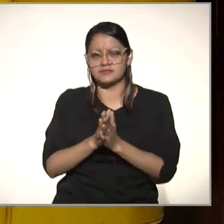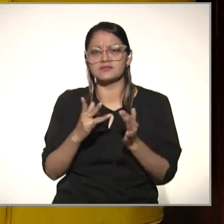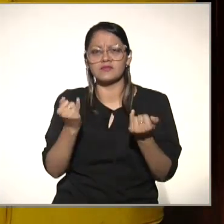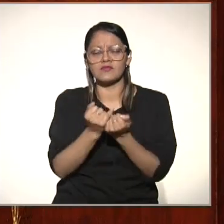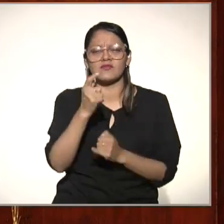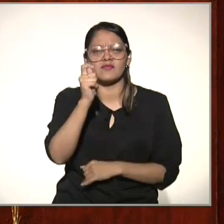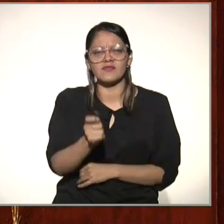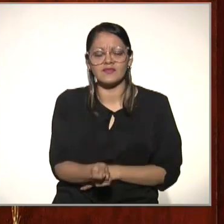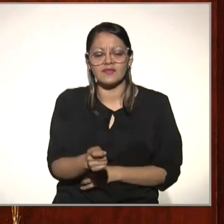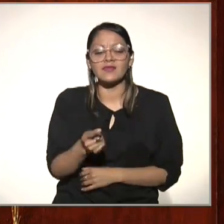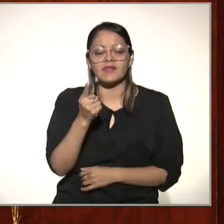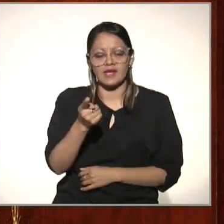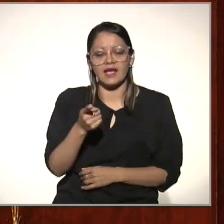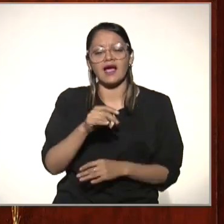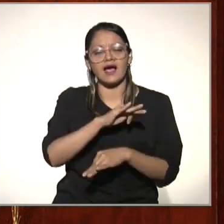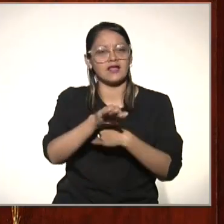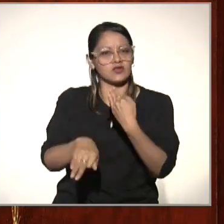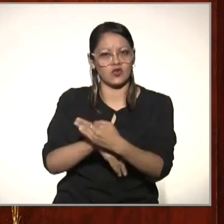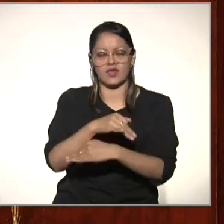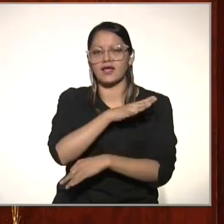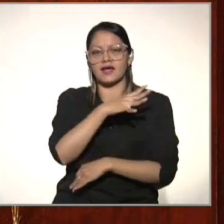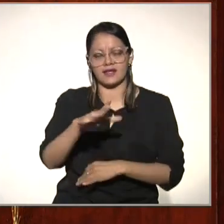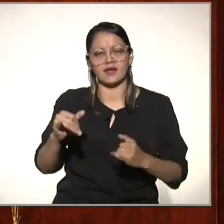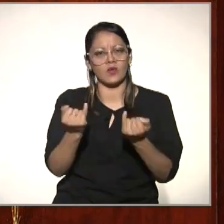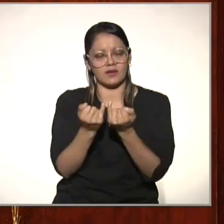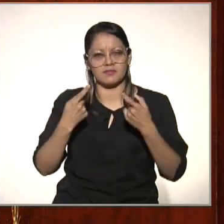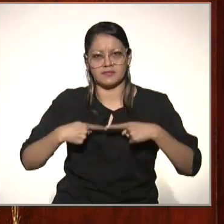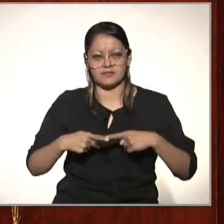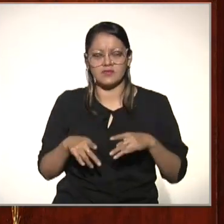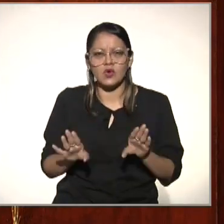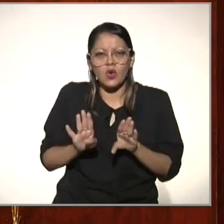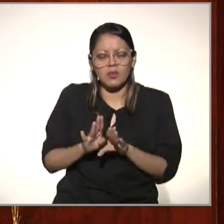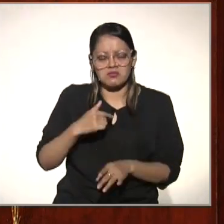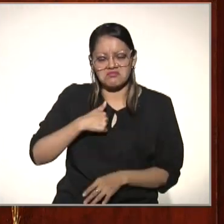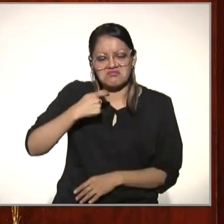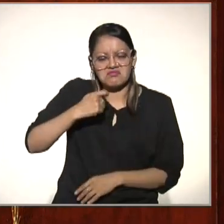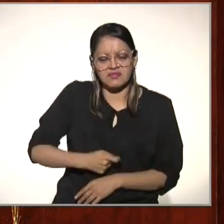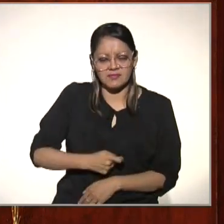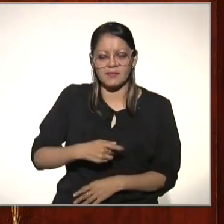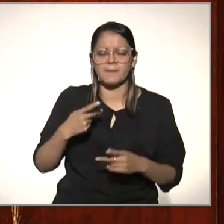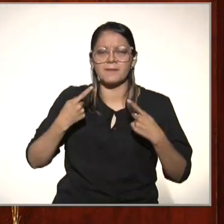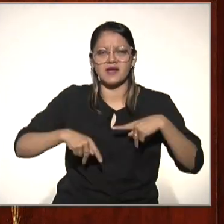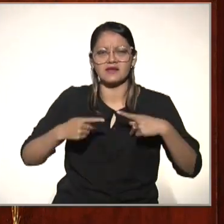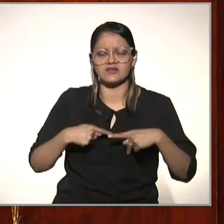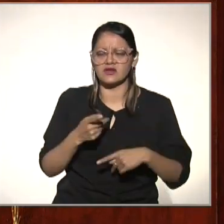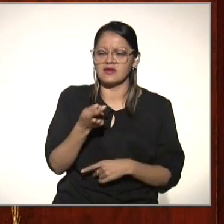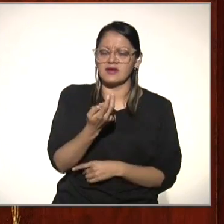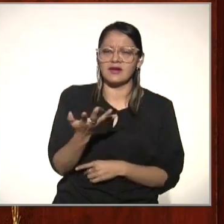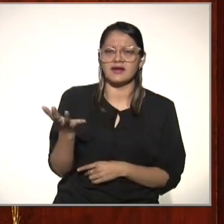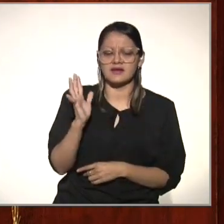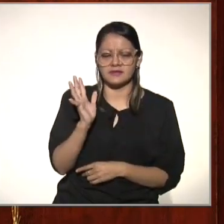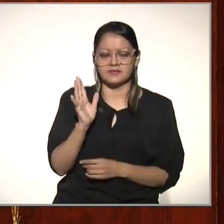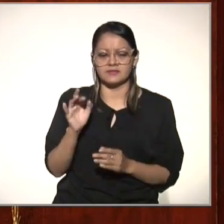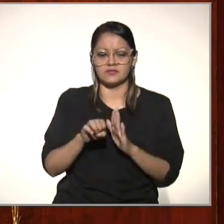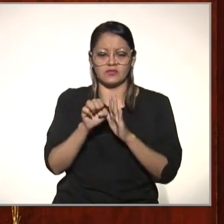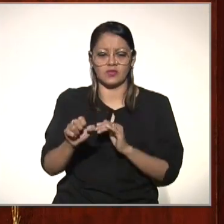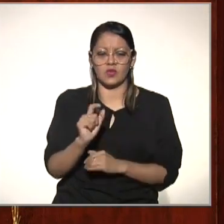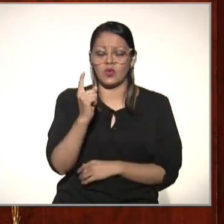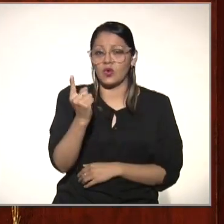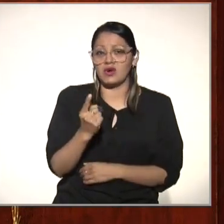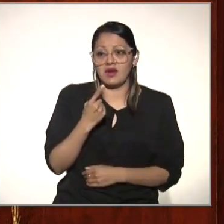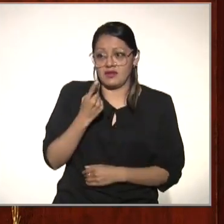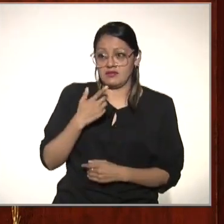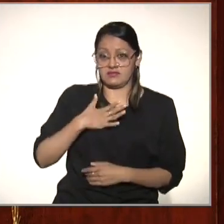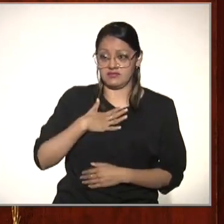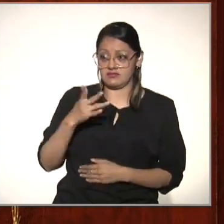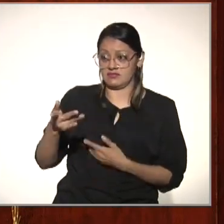eso es algo que nos vale a todas las personas. ¿Cómo me interpela a mí lo que hace esta persona que de ninguna manera atenta contra